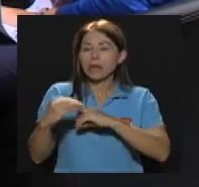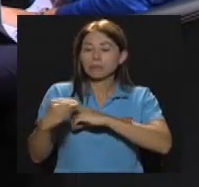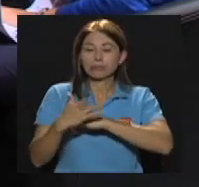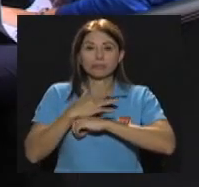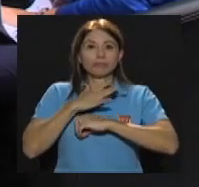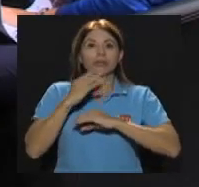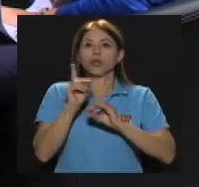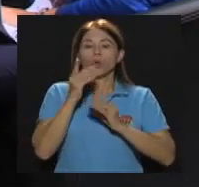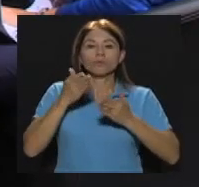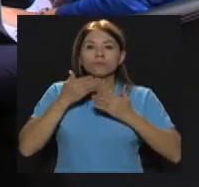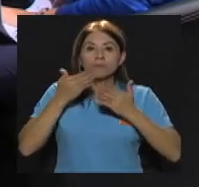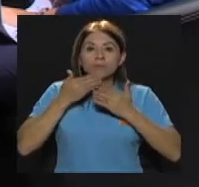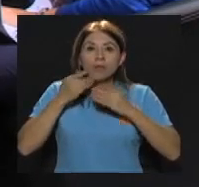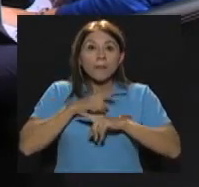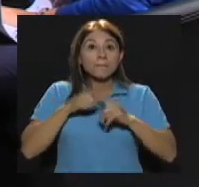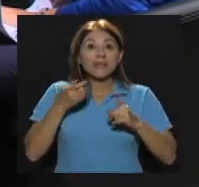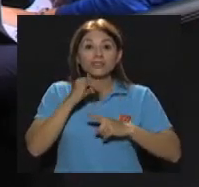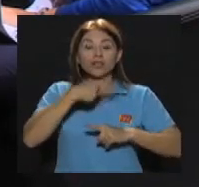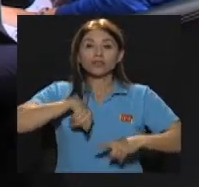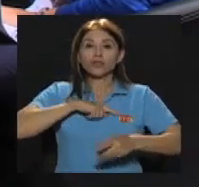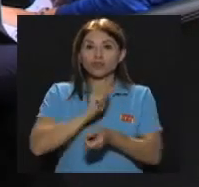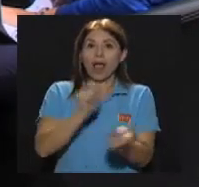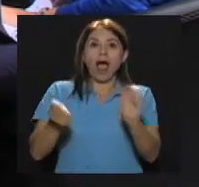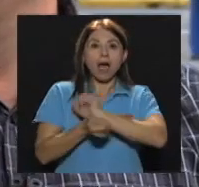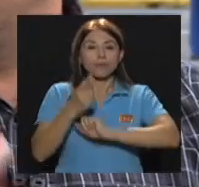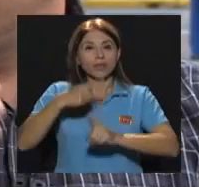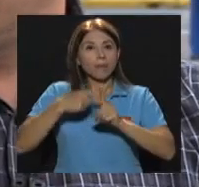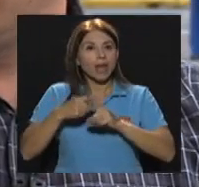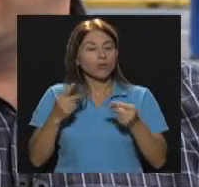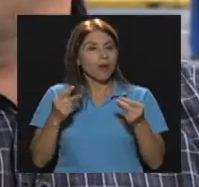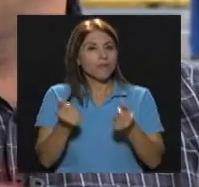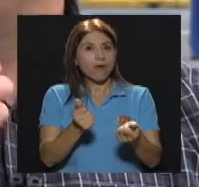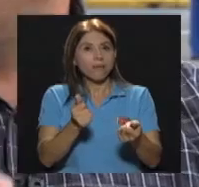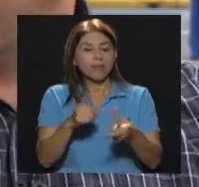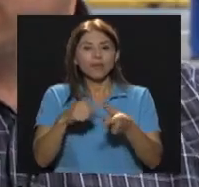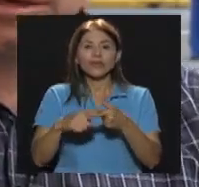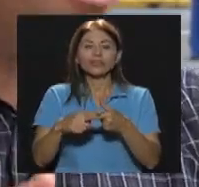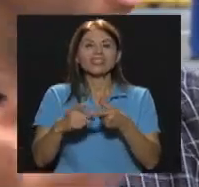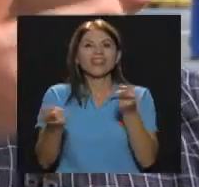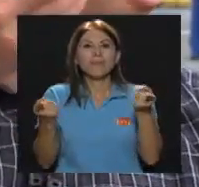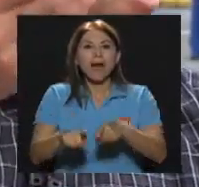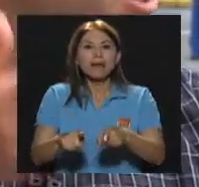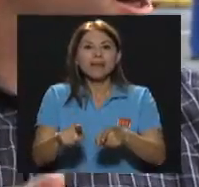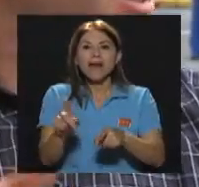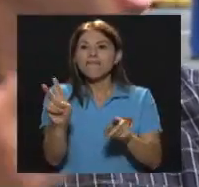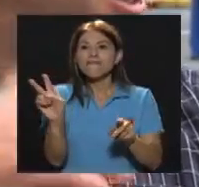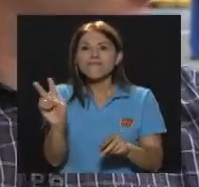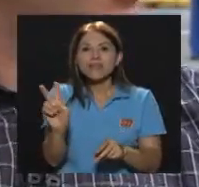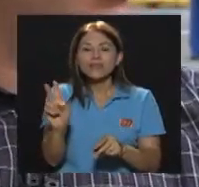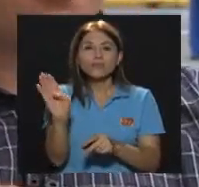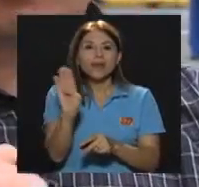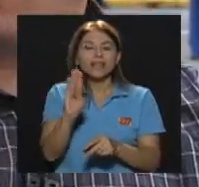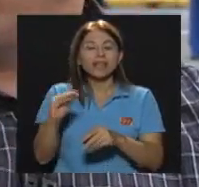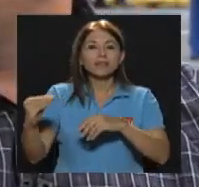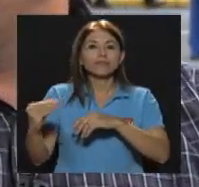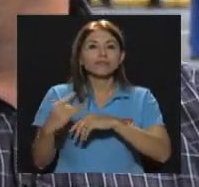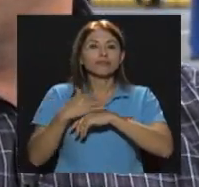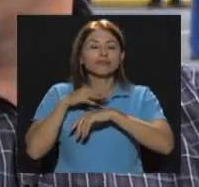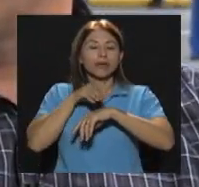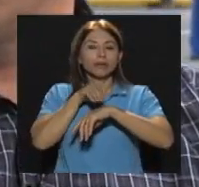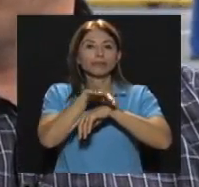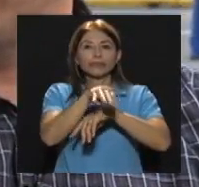respira, cuando eso se paraliza a veces provoca de que los virus y las bacterias comiencen a aumentar y ahí es donde tenemos